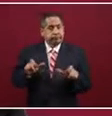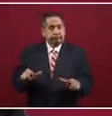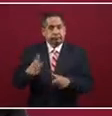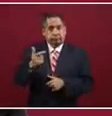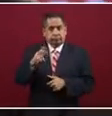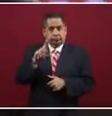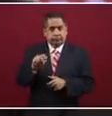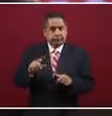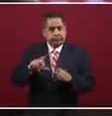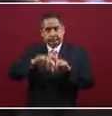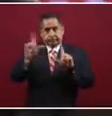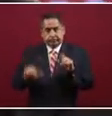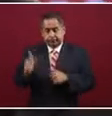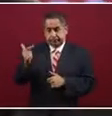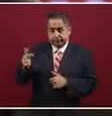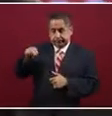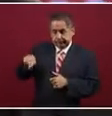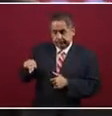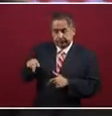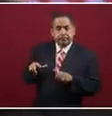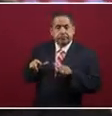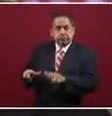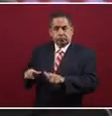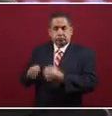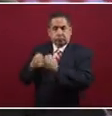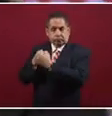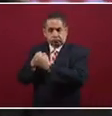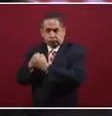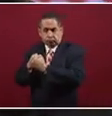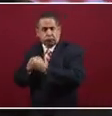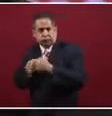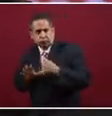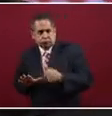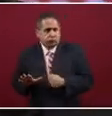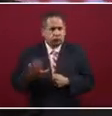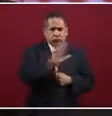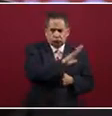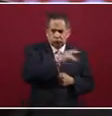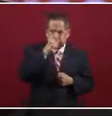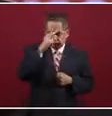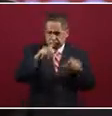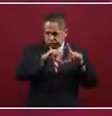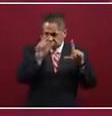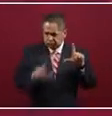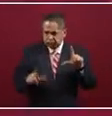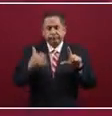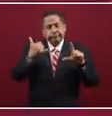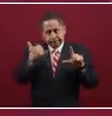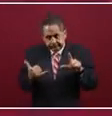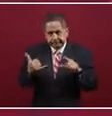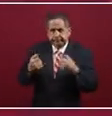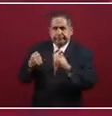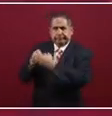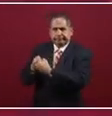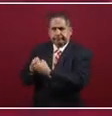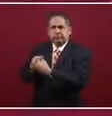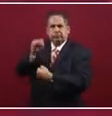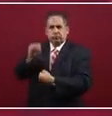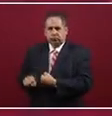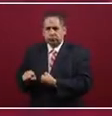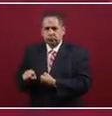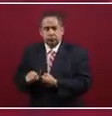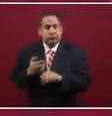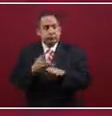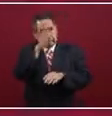Mexicana va a cubrir todo el territorio nacional y también la frontera sur. Eso no se deriva del acuerdo con Estados Unidos. Eso